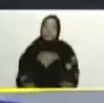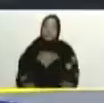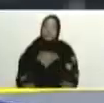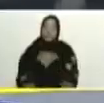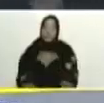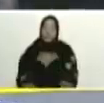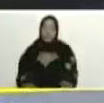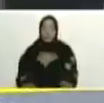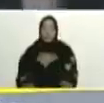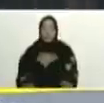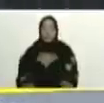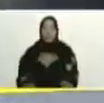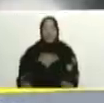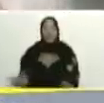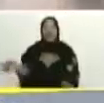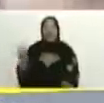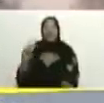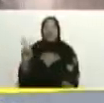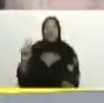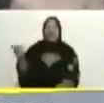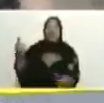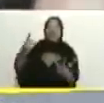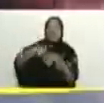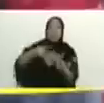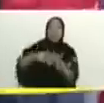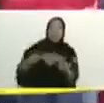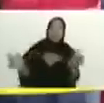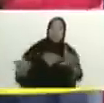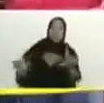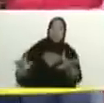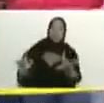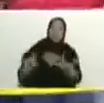se rescataba Venezolana de Televisión.